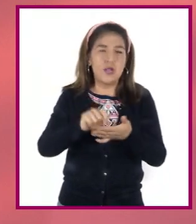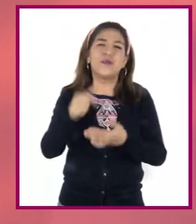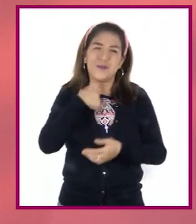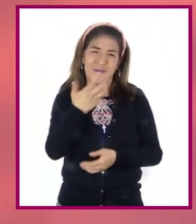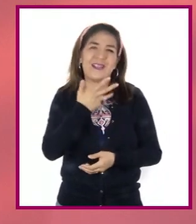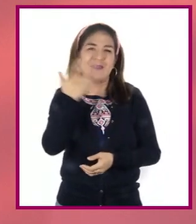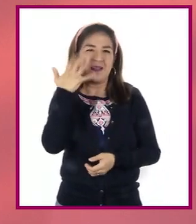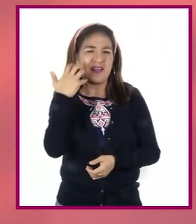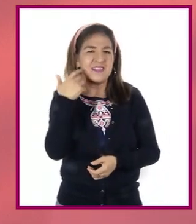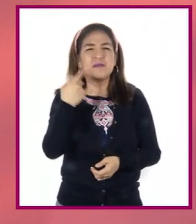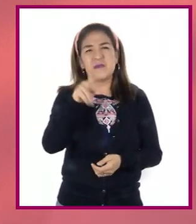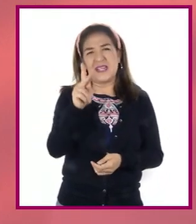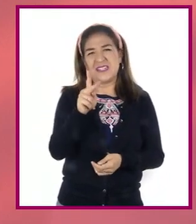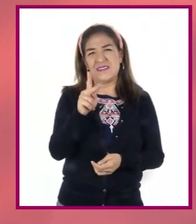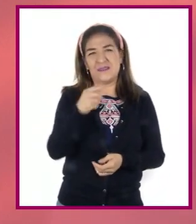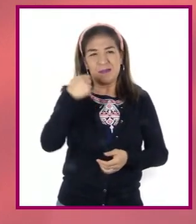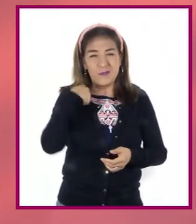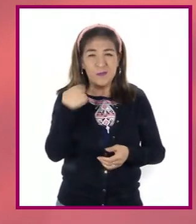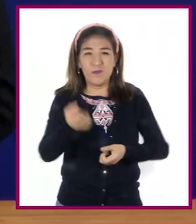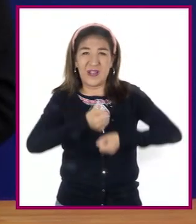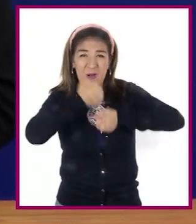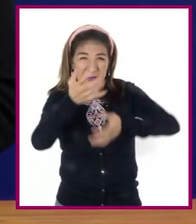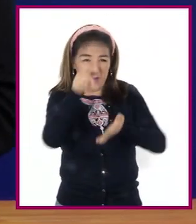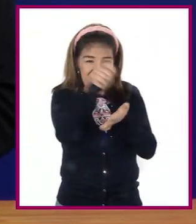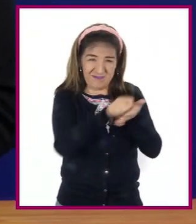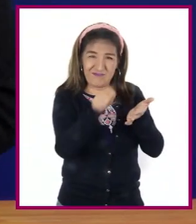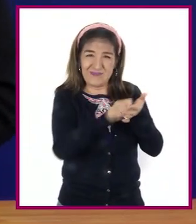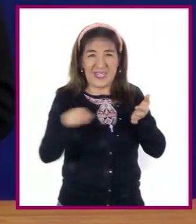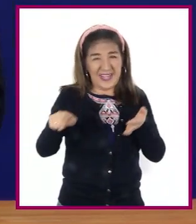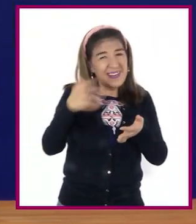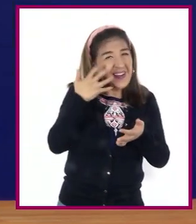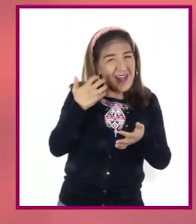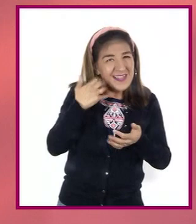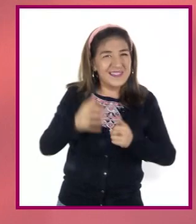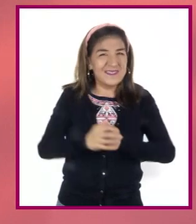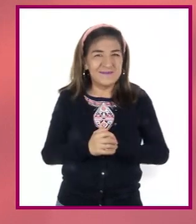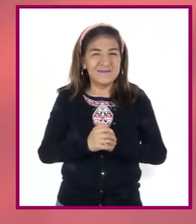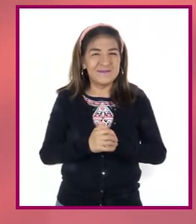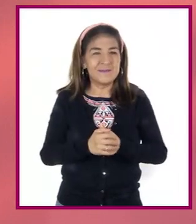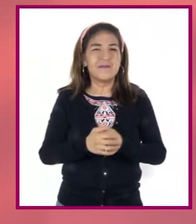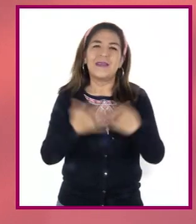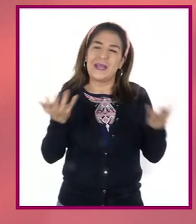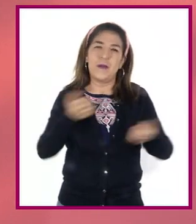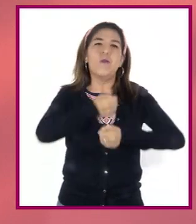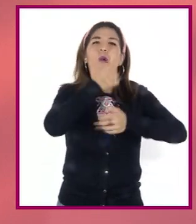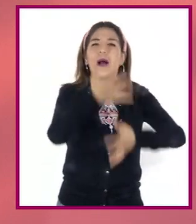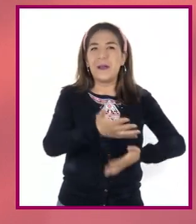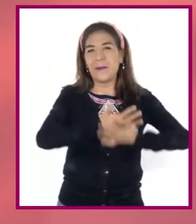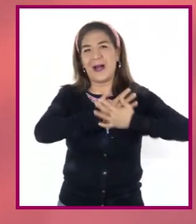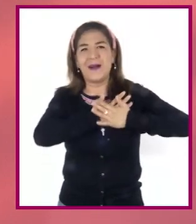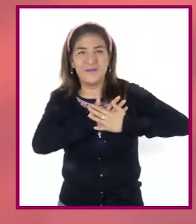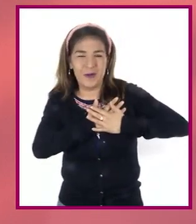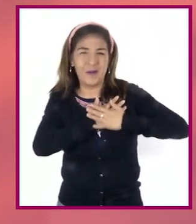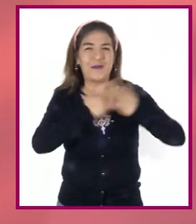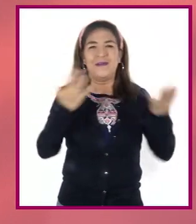me parece muy raro lo del poema. Los poemas son para el amor, para la libertad,